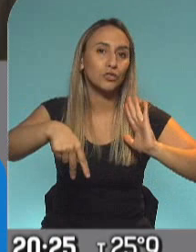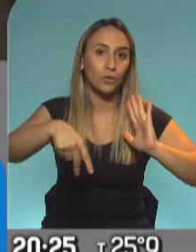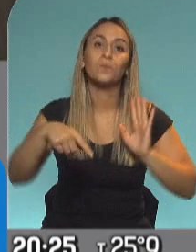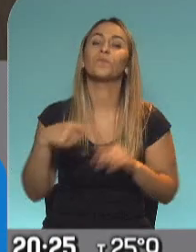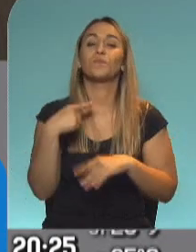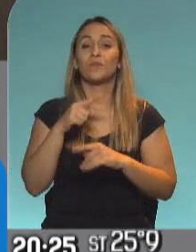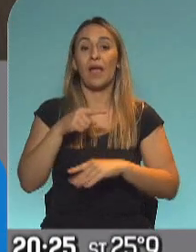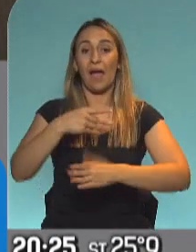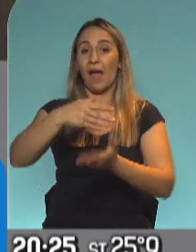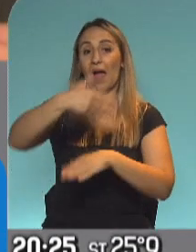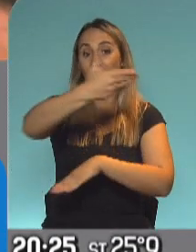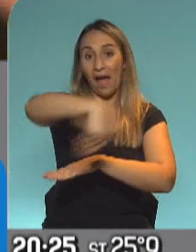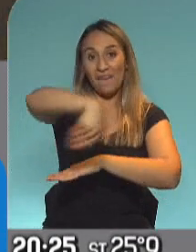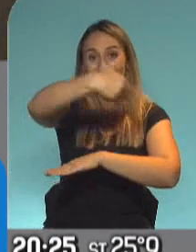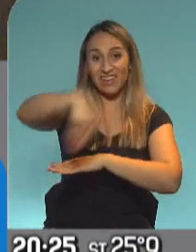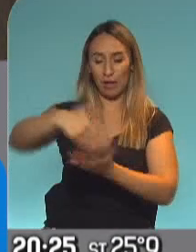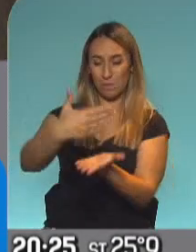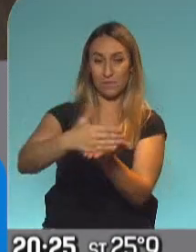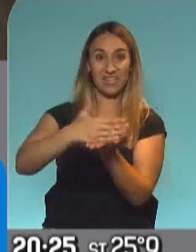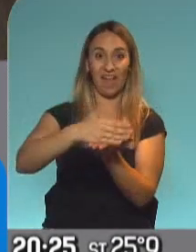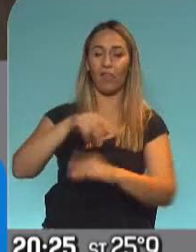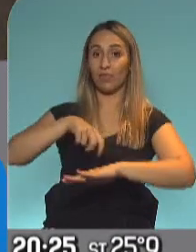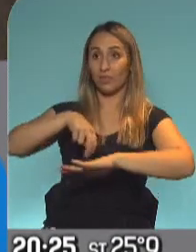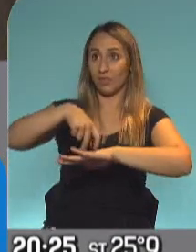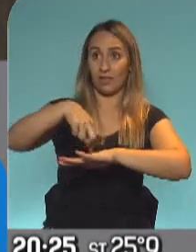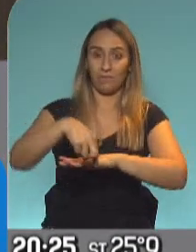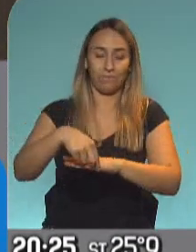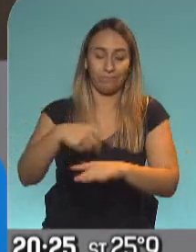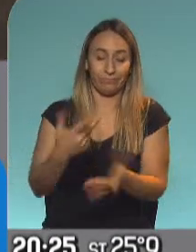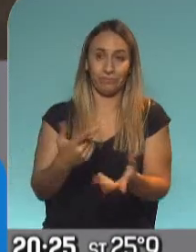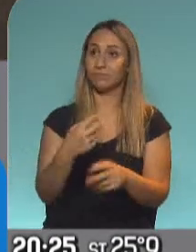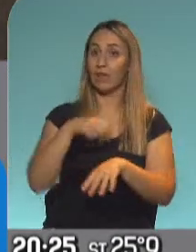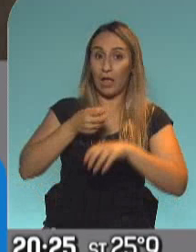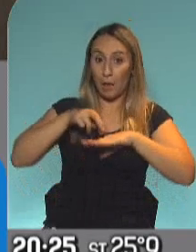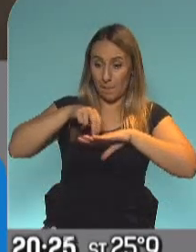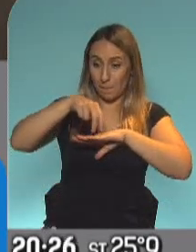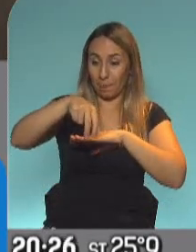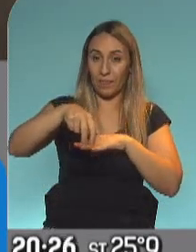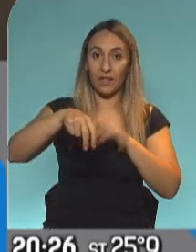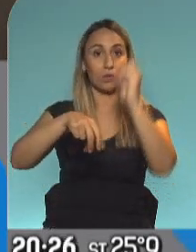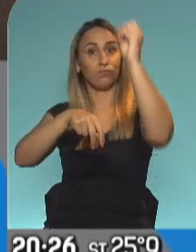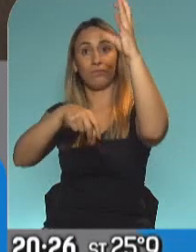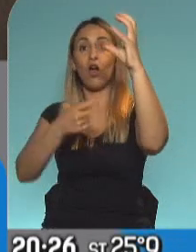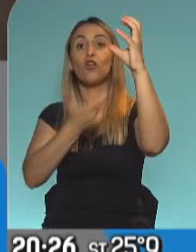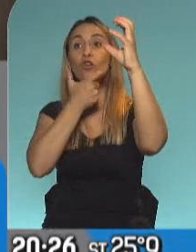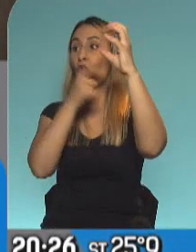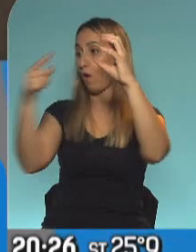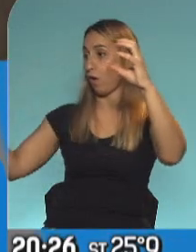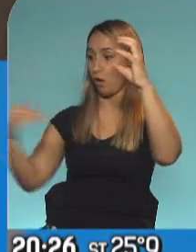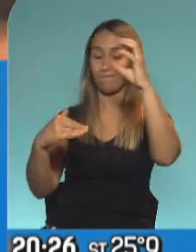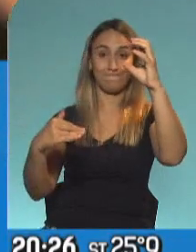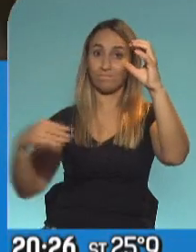avenida, el semáforo ella no puede prever para nada, digamos, ella cuando cruza está el semáforo en rojo para los que circulan por